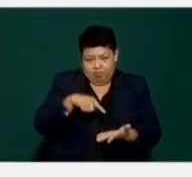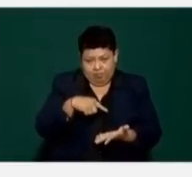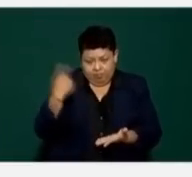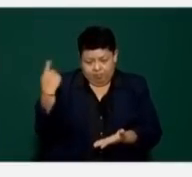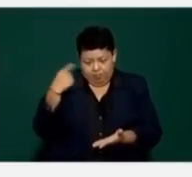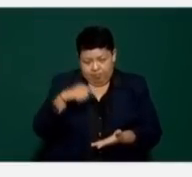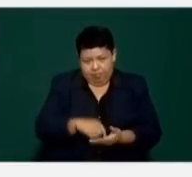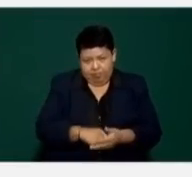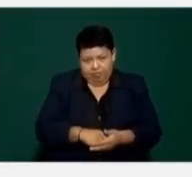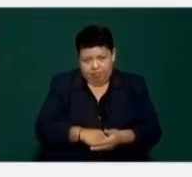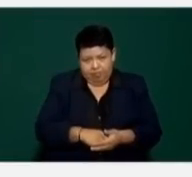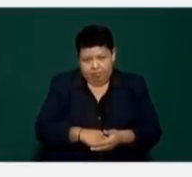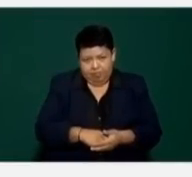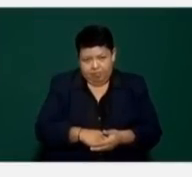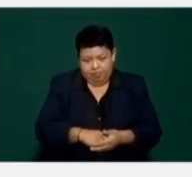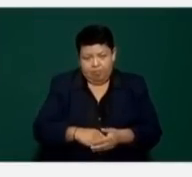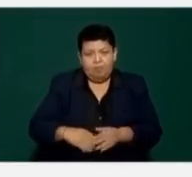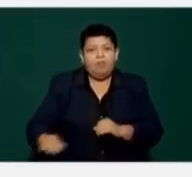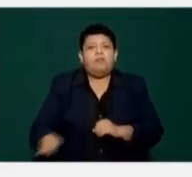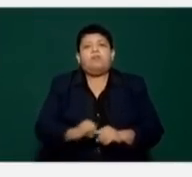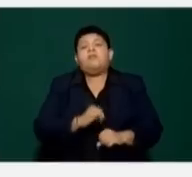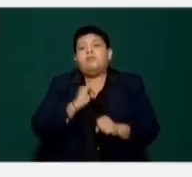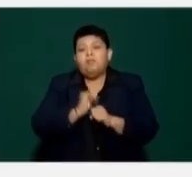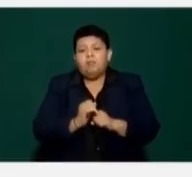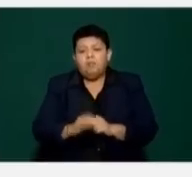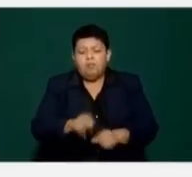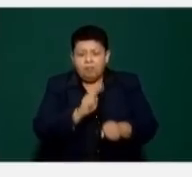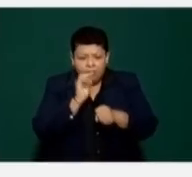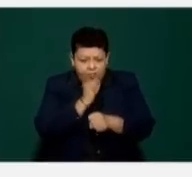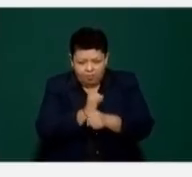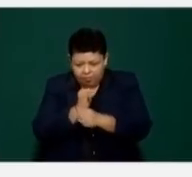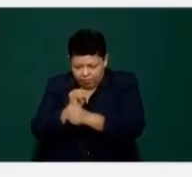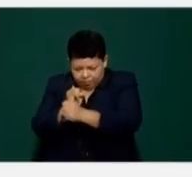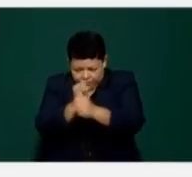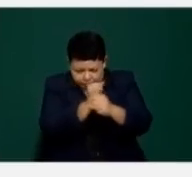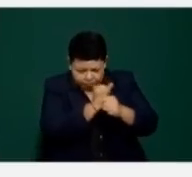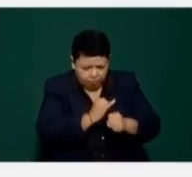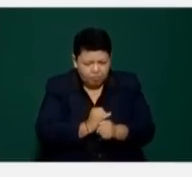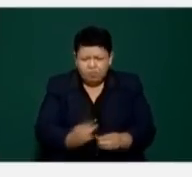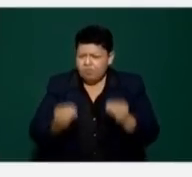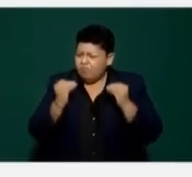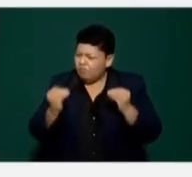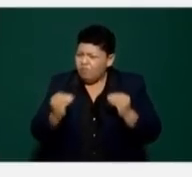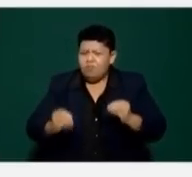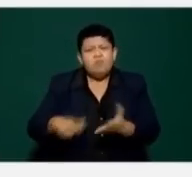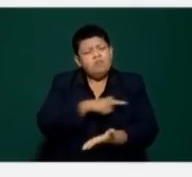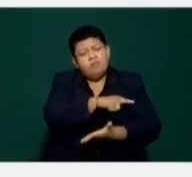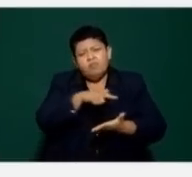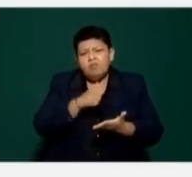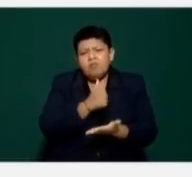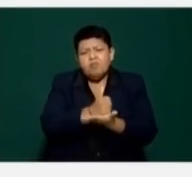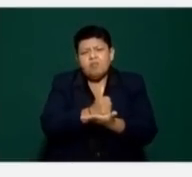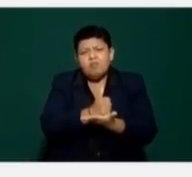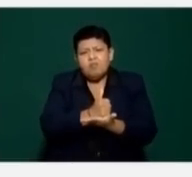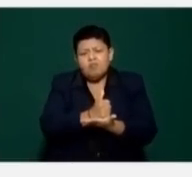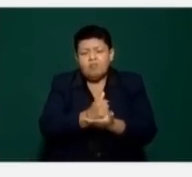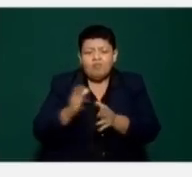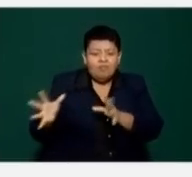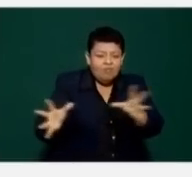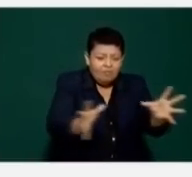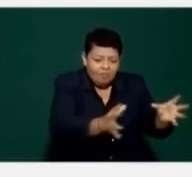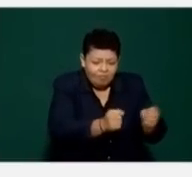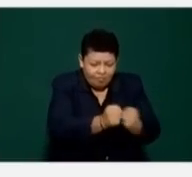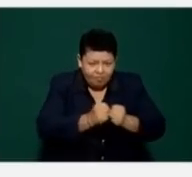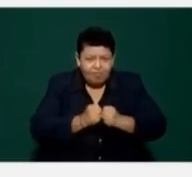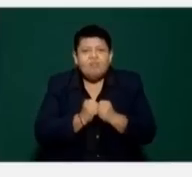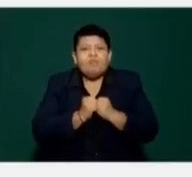cabo la investigación que se requiere. Hay mucha investigación por todos lados, pero necesitamos concentrarla, de